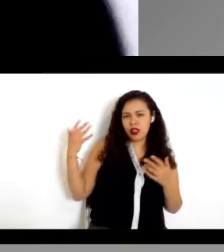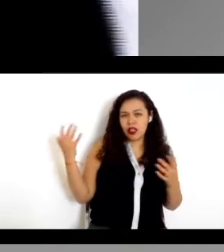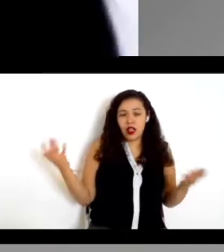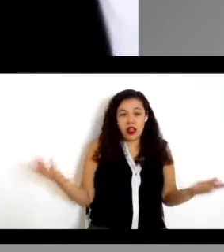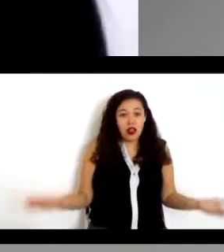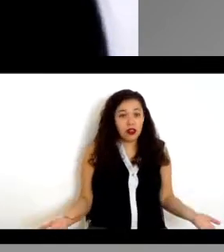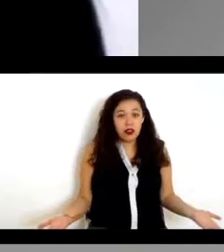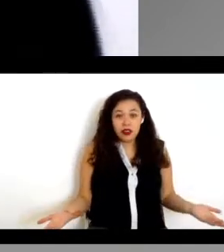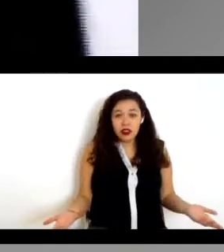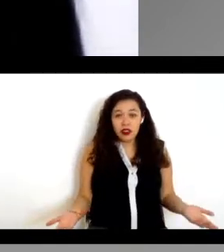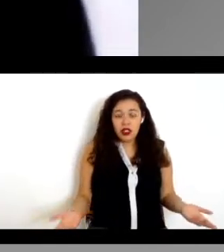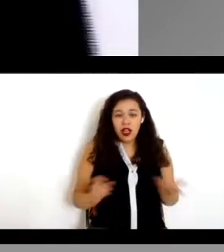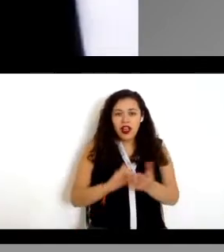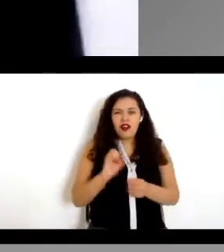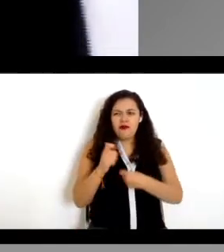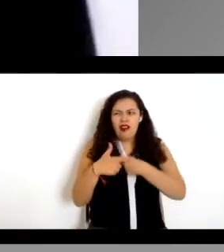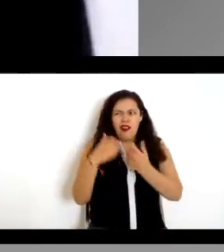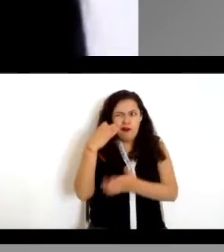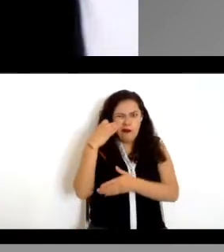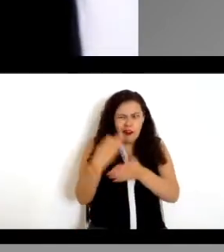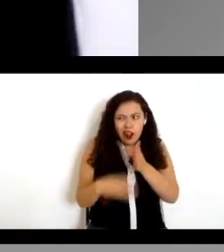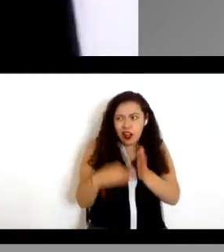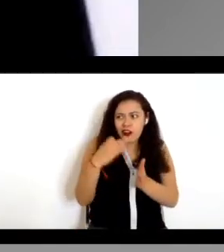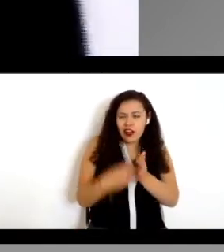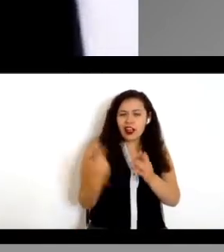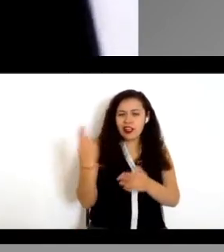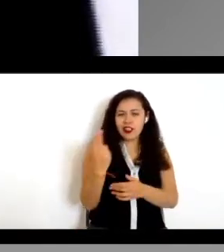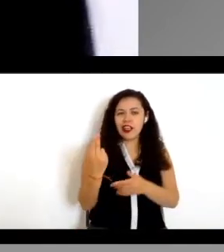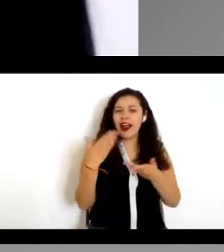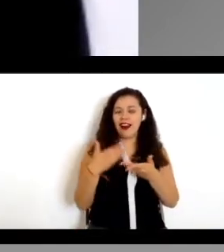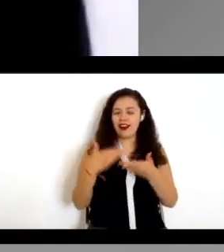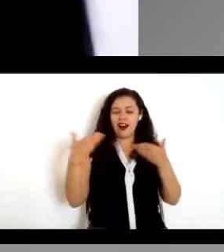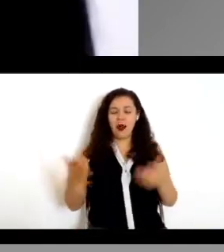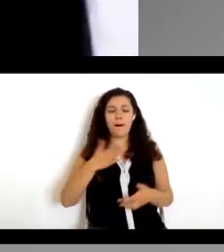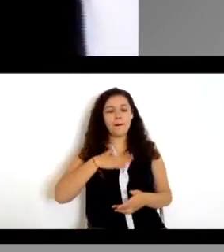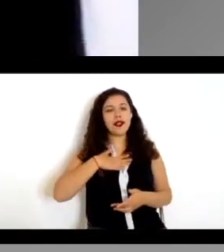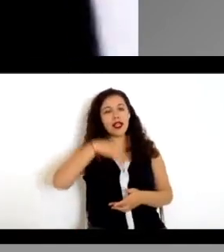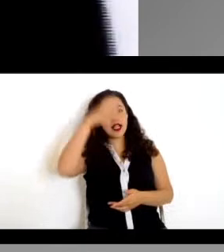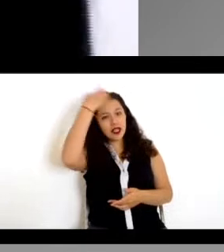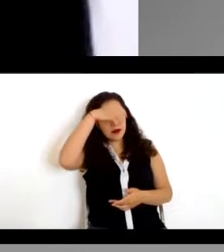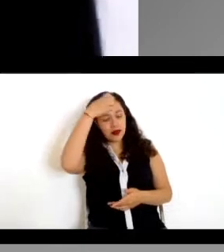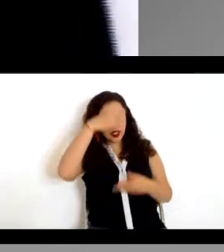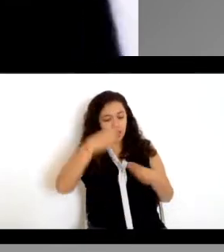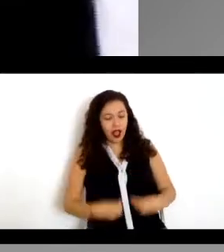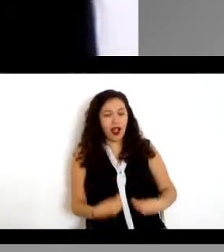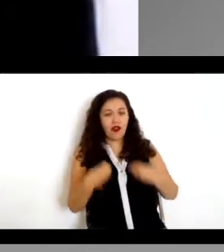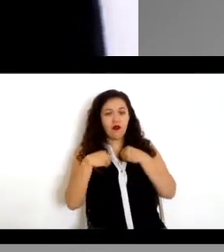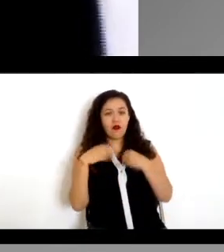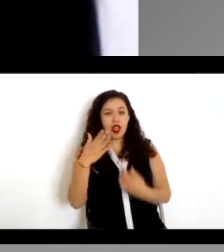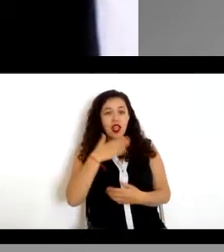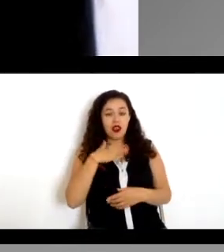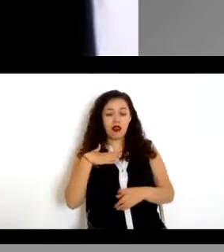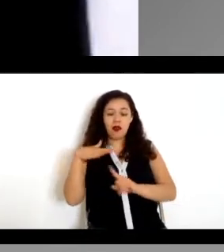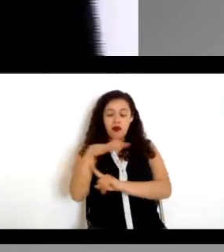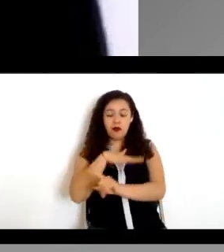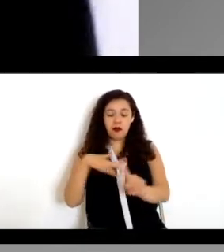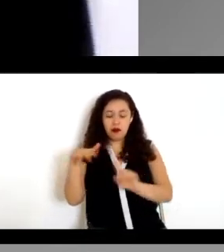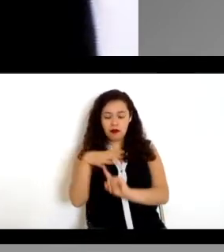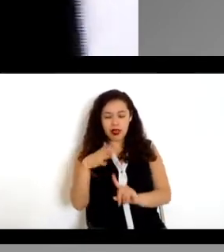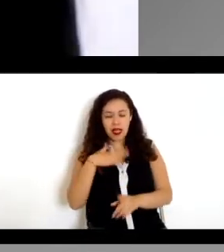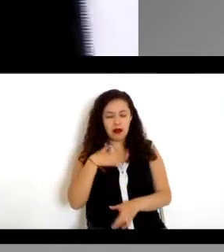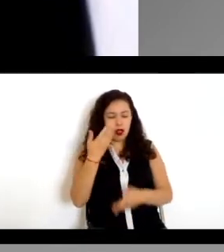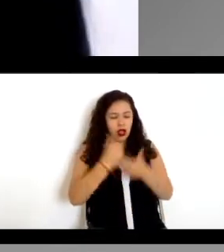le faltaba. Entonces ahora ella quiere contribuir desde su experiencia de vida y su formación profesional